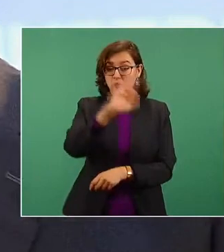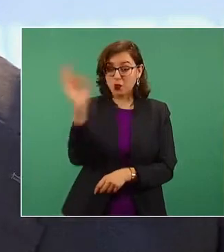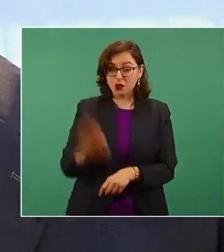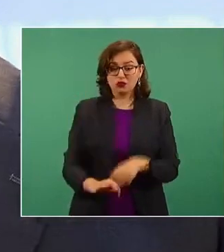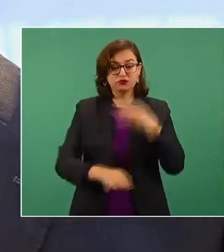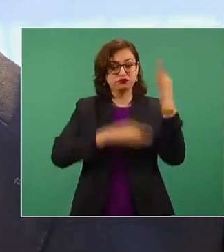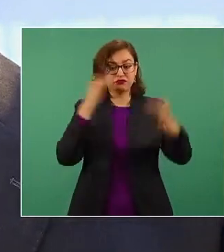Lo hemos dicho aquí varias veces,